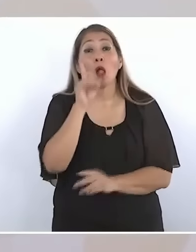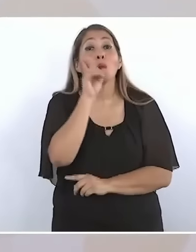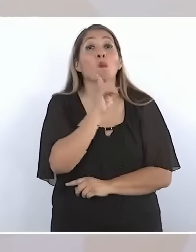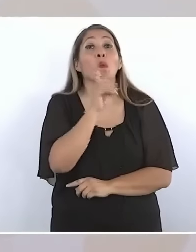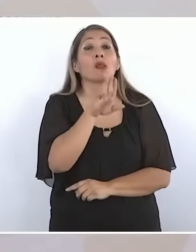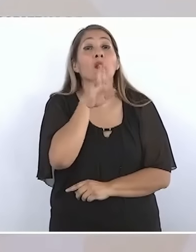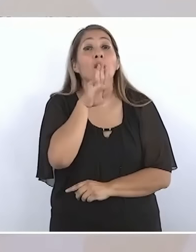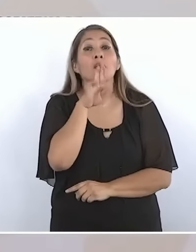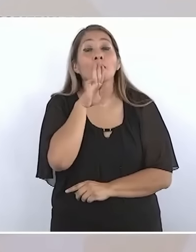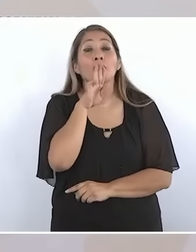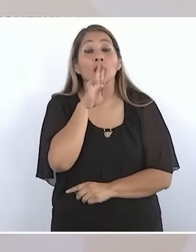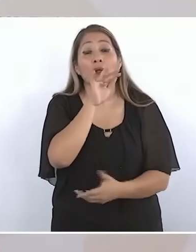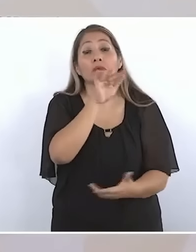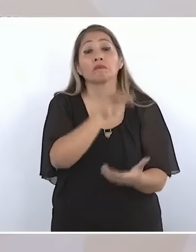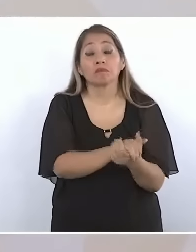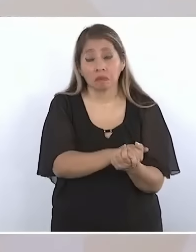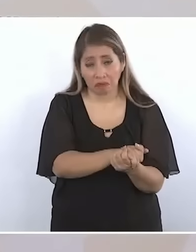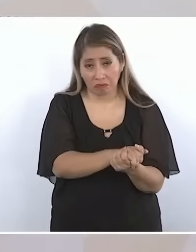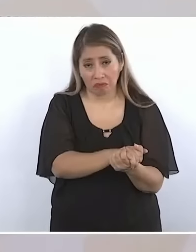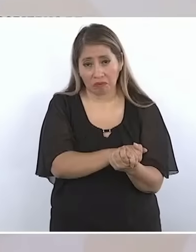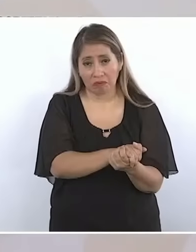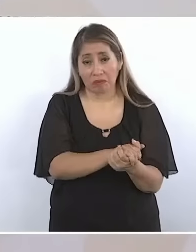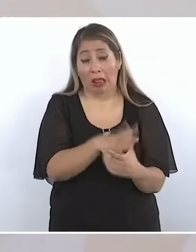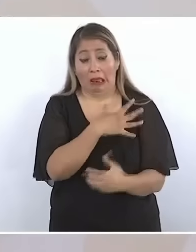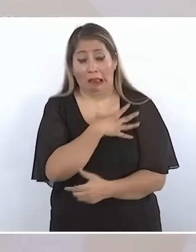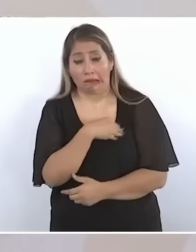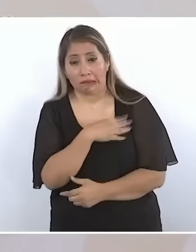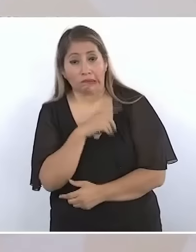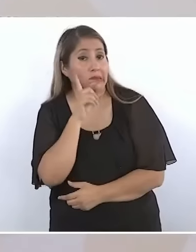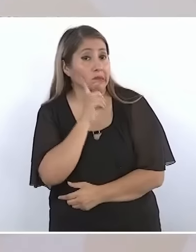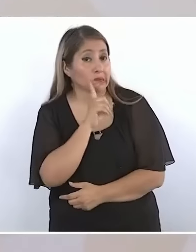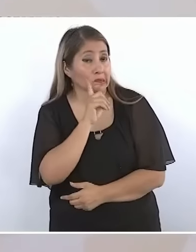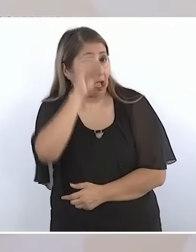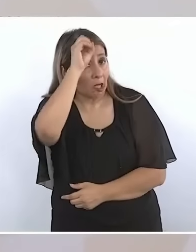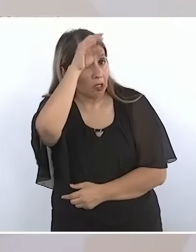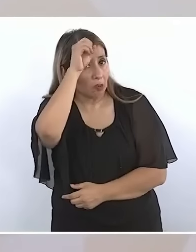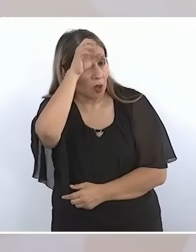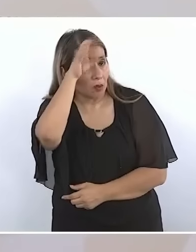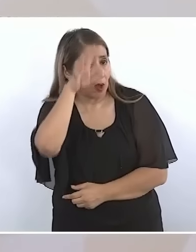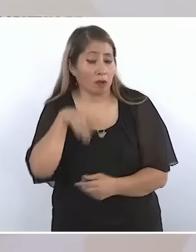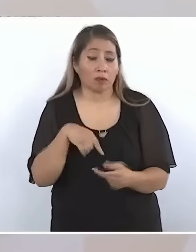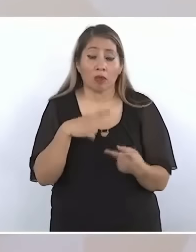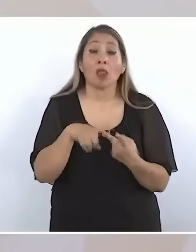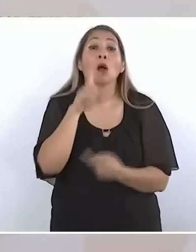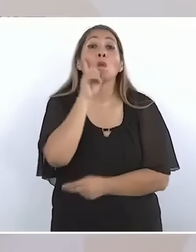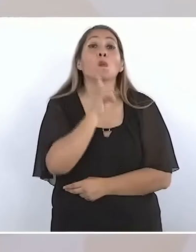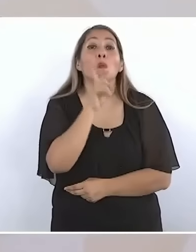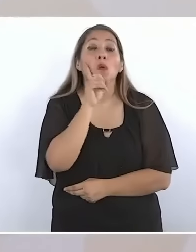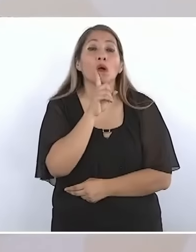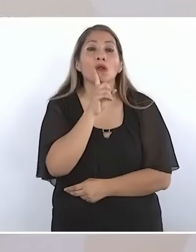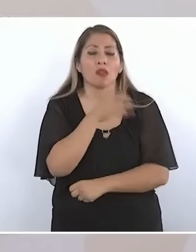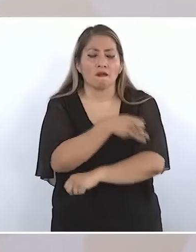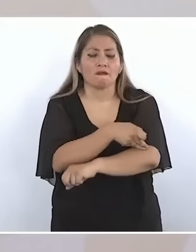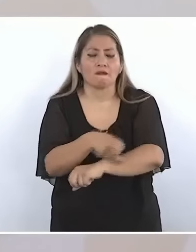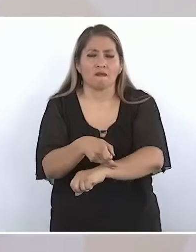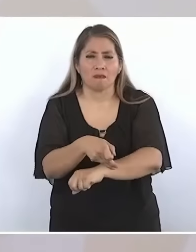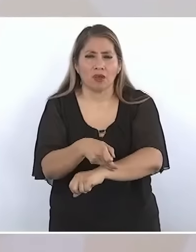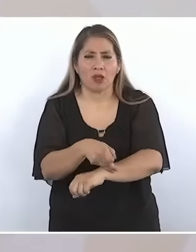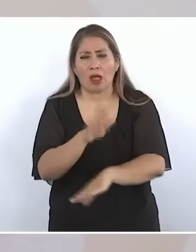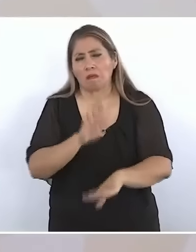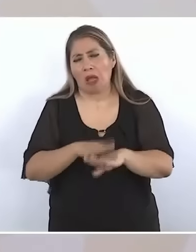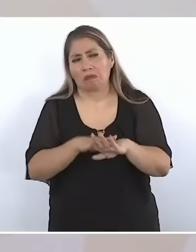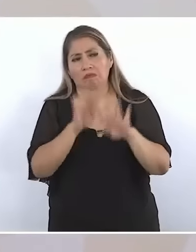las mamás, las esposas, las hijas de los mineros, las mujeres. La familia es lo